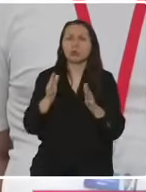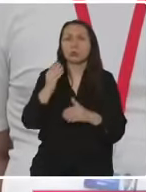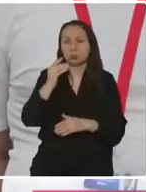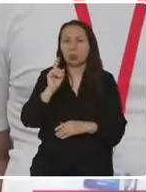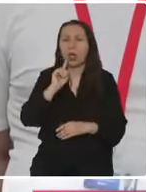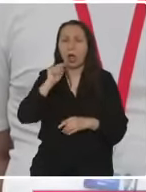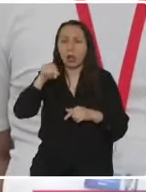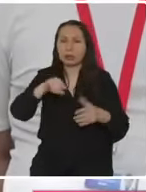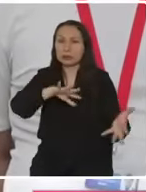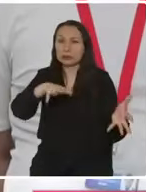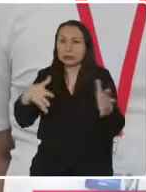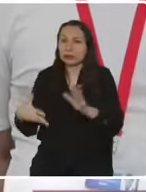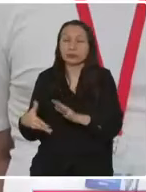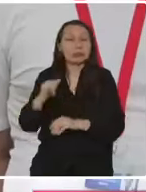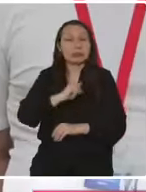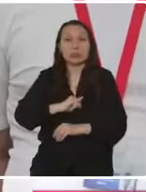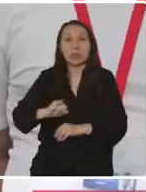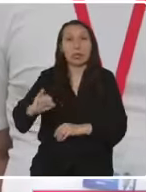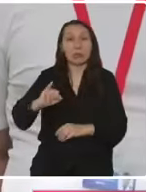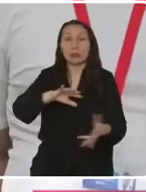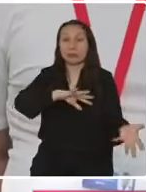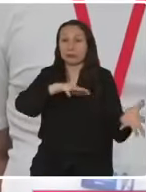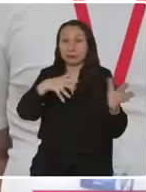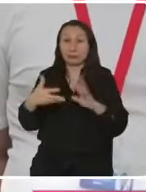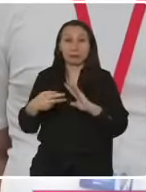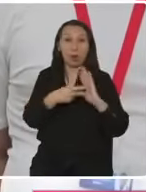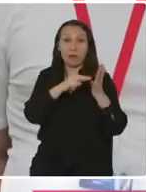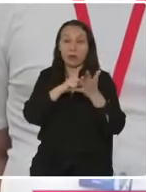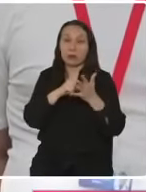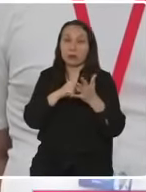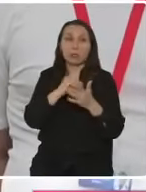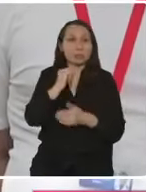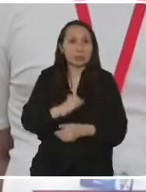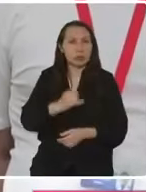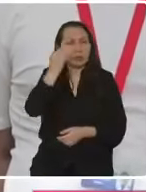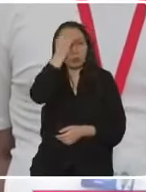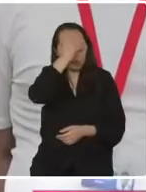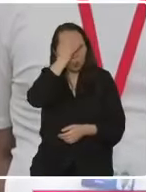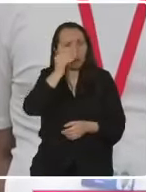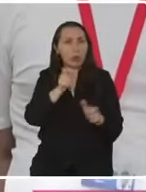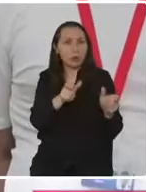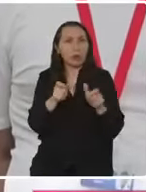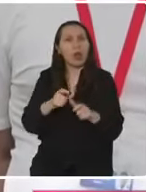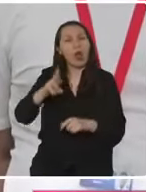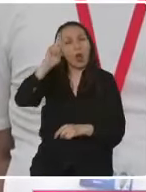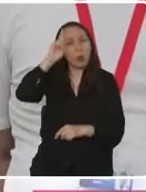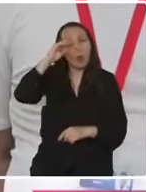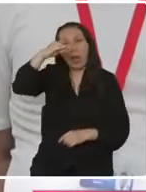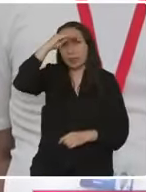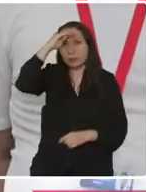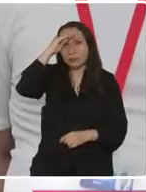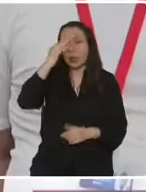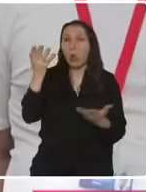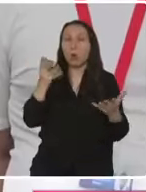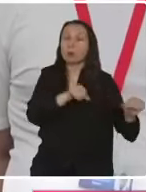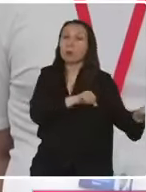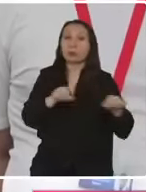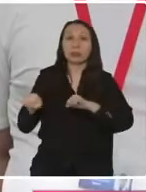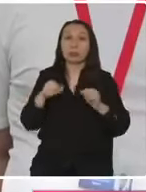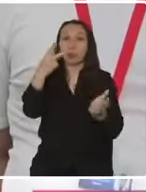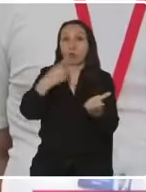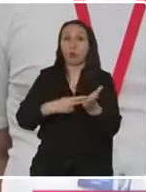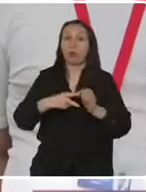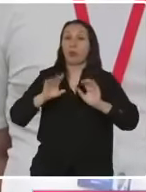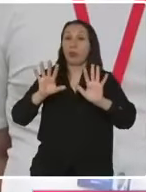esta catástrofe, como suele suceder en las catástrofes. Yo quiero recordar cómo fue la experiencia, por ejemplo, del terremoto del